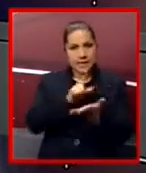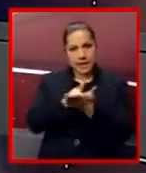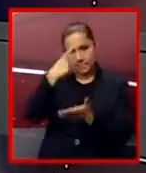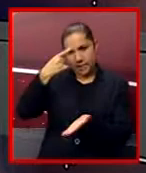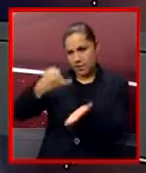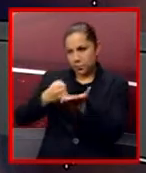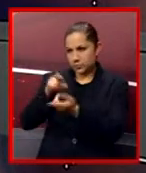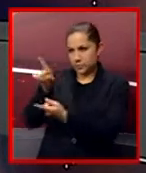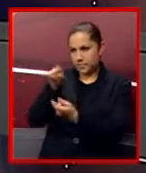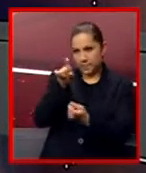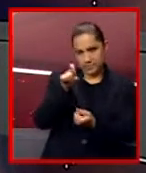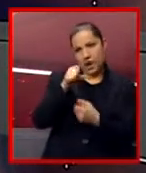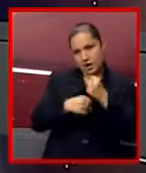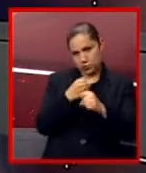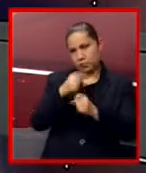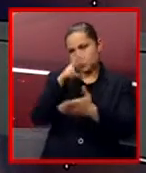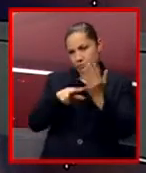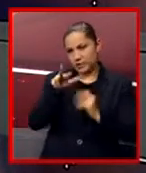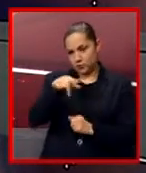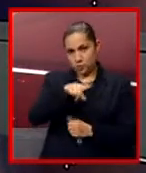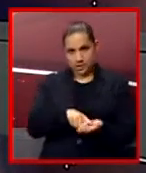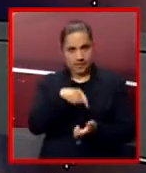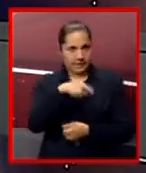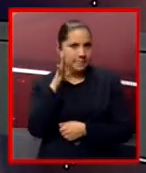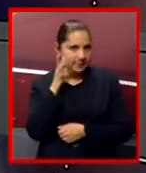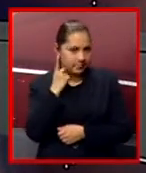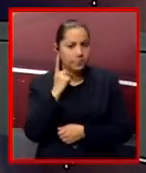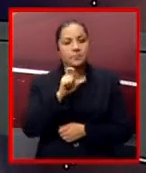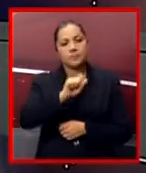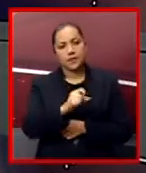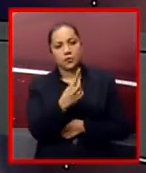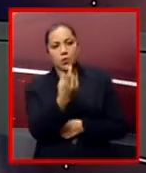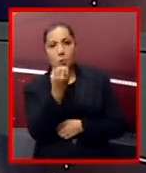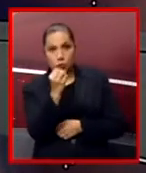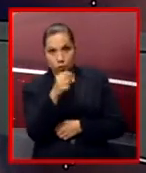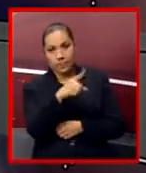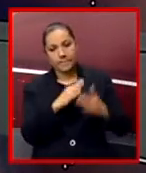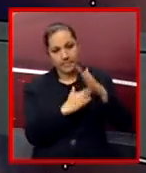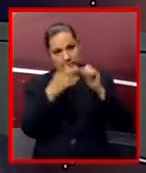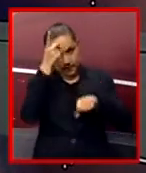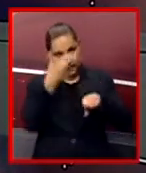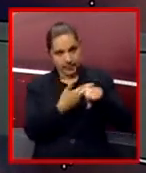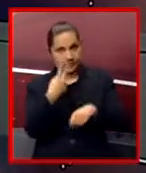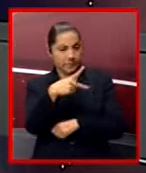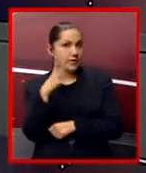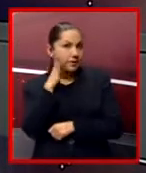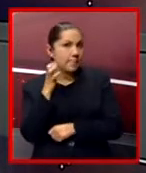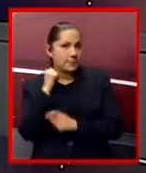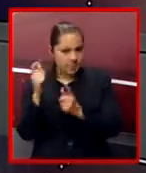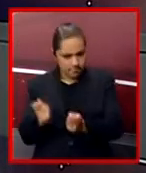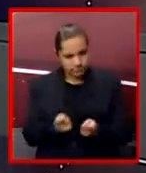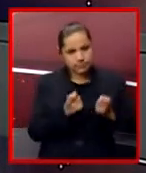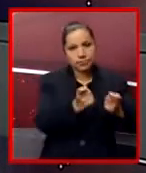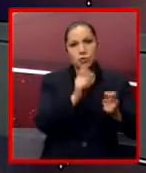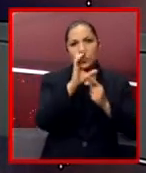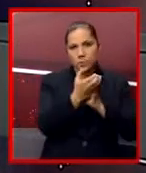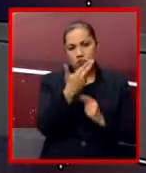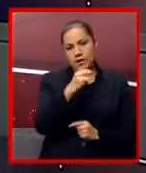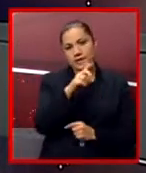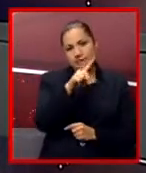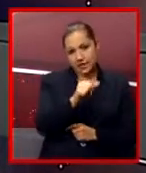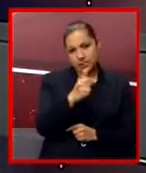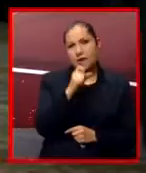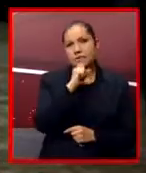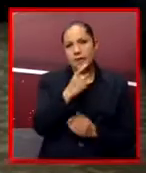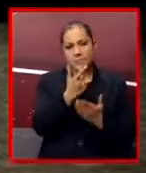2018 por la Cámara de Diputados, el 21 de octubre la mesa directiva del Senado turnó el documento a las comisiones de Hacienda y Crédito Público y Estudios